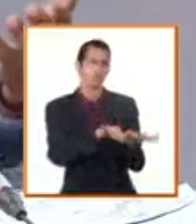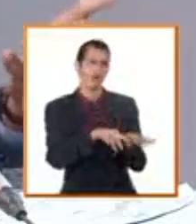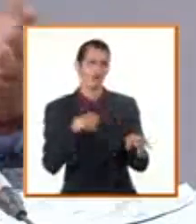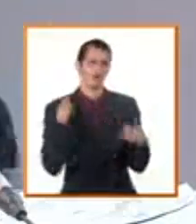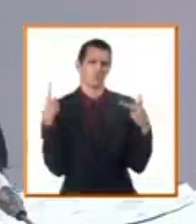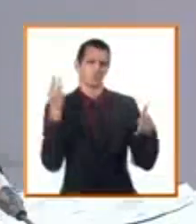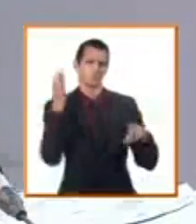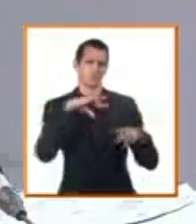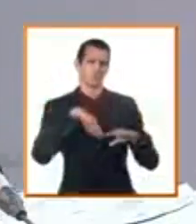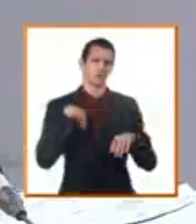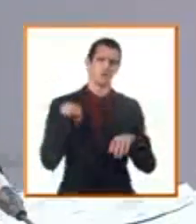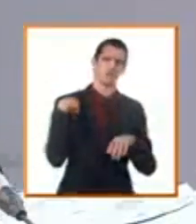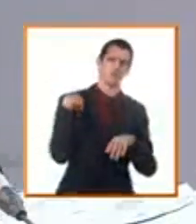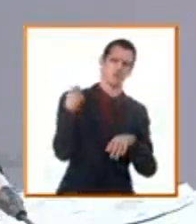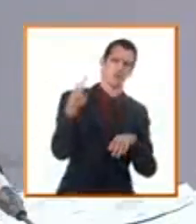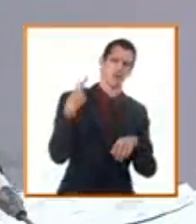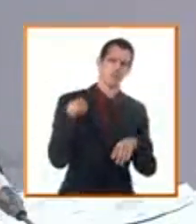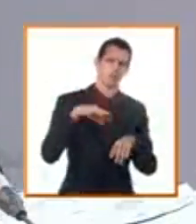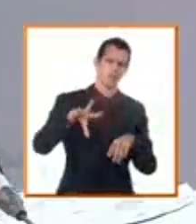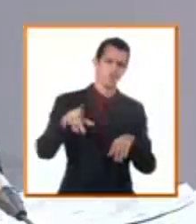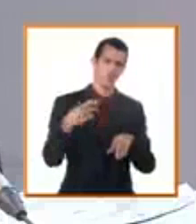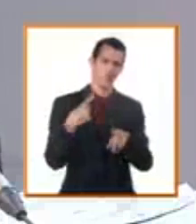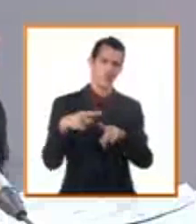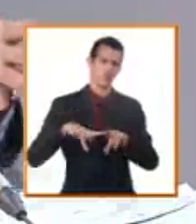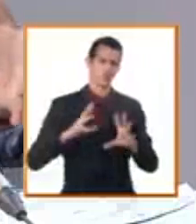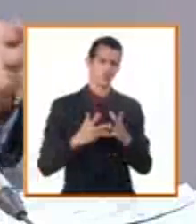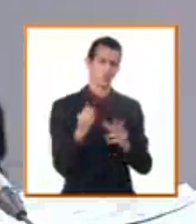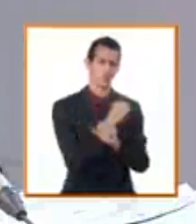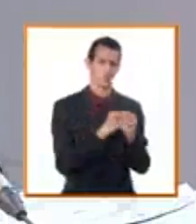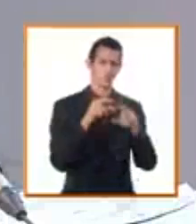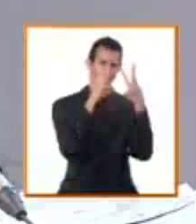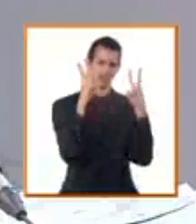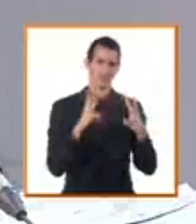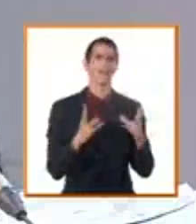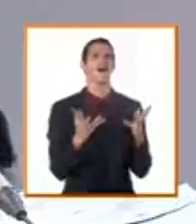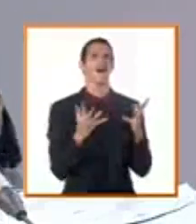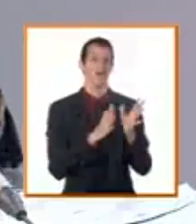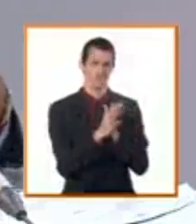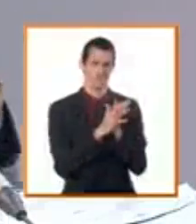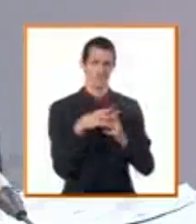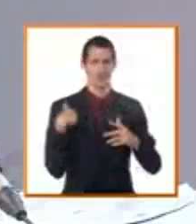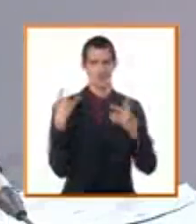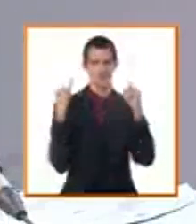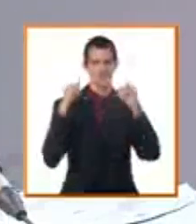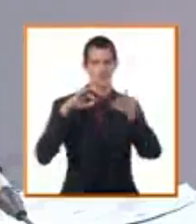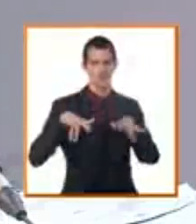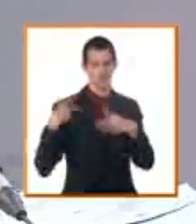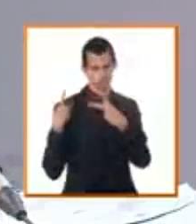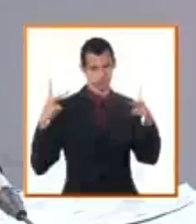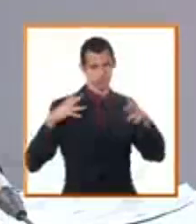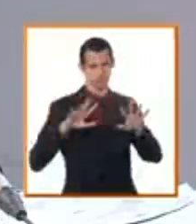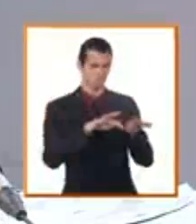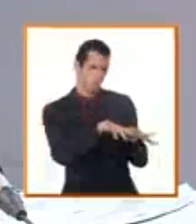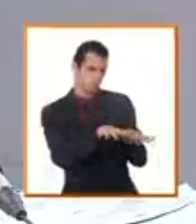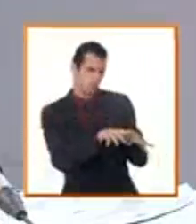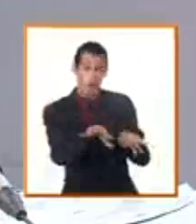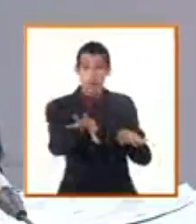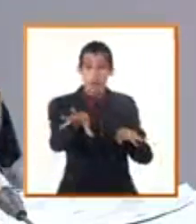cuenta estos temas, porque la Internet está siendo utilizada como uno de los medios para el tráfico internacional de